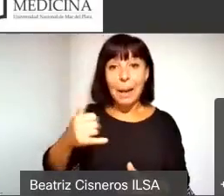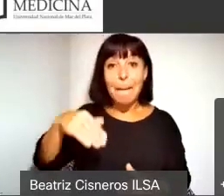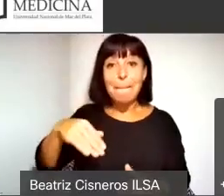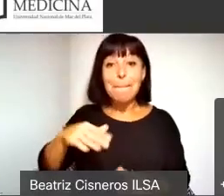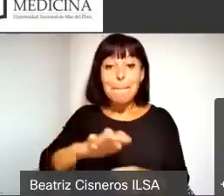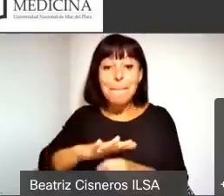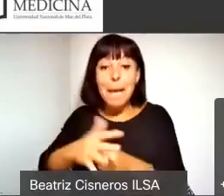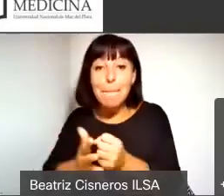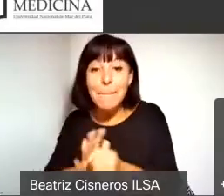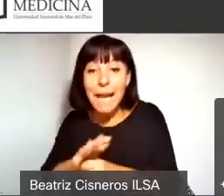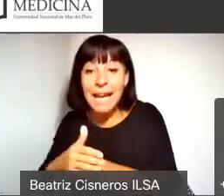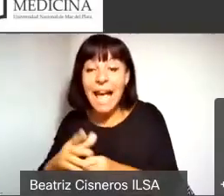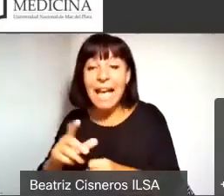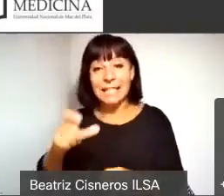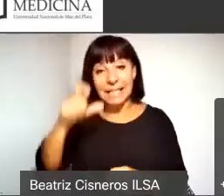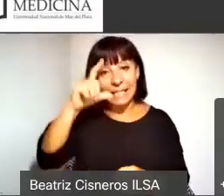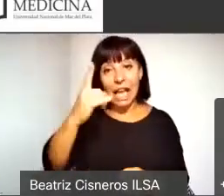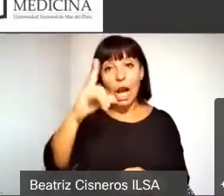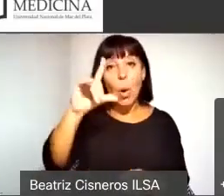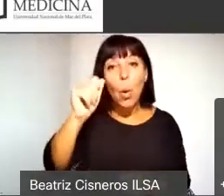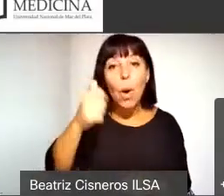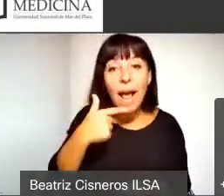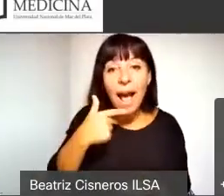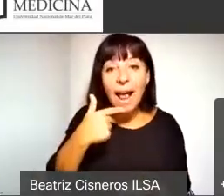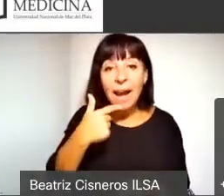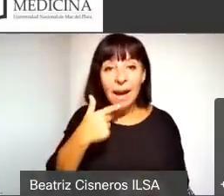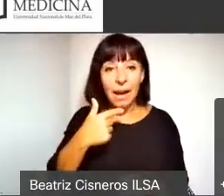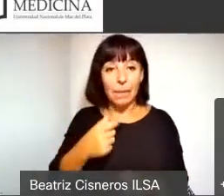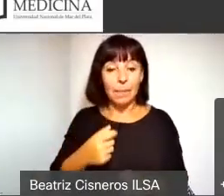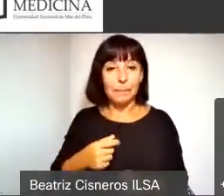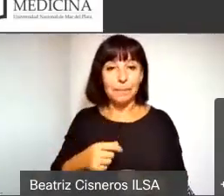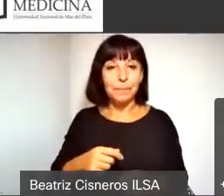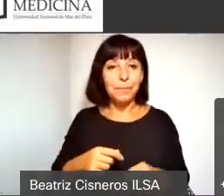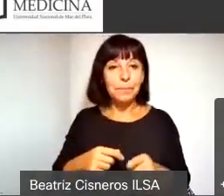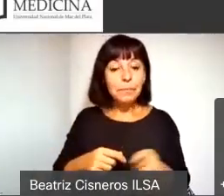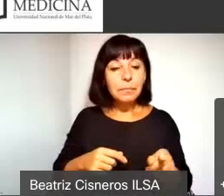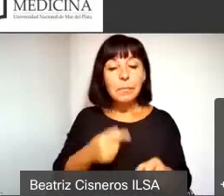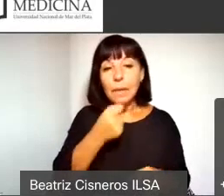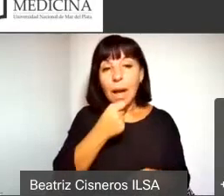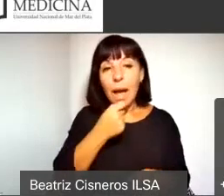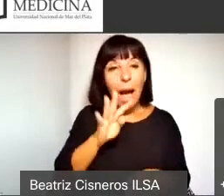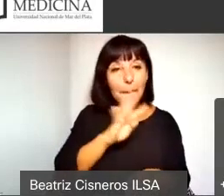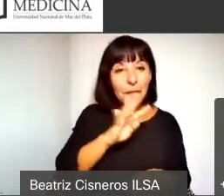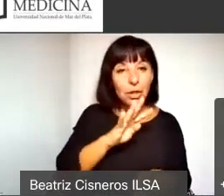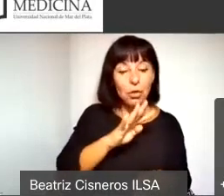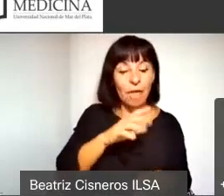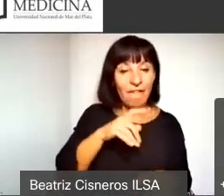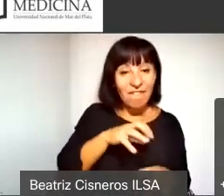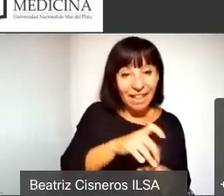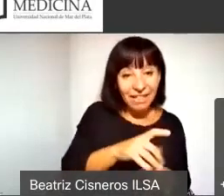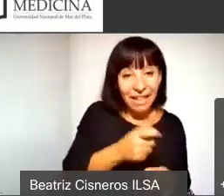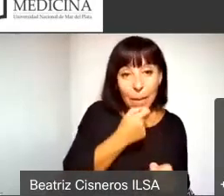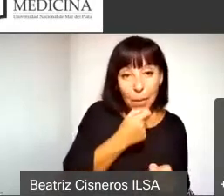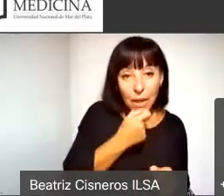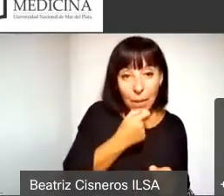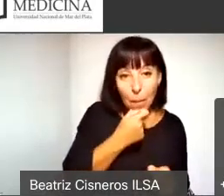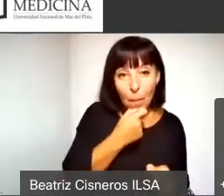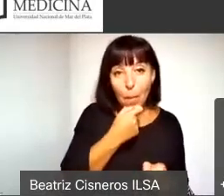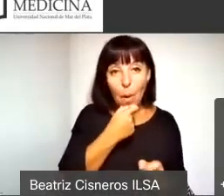celular, la membrana plasmática de la bacteria de las células procariotas son las que suplen esas